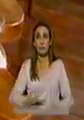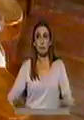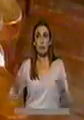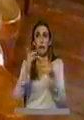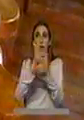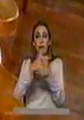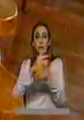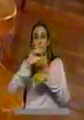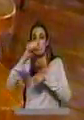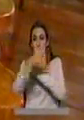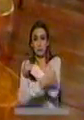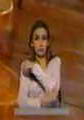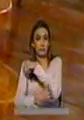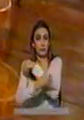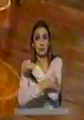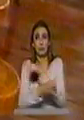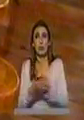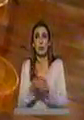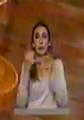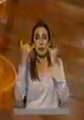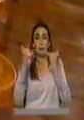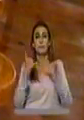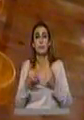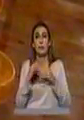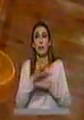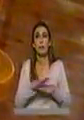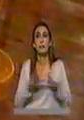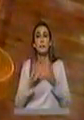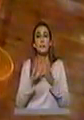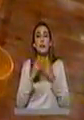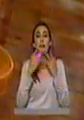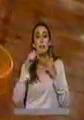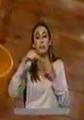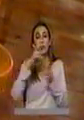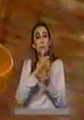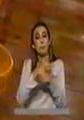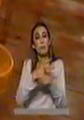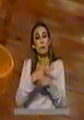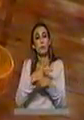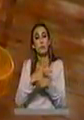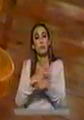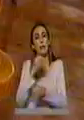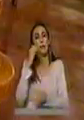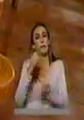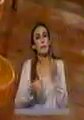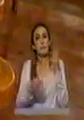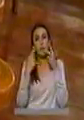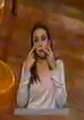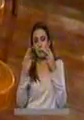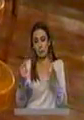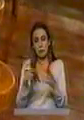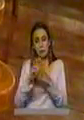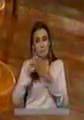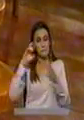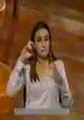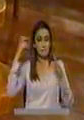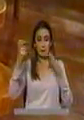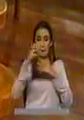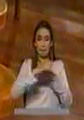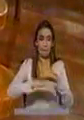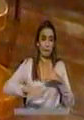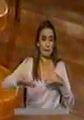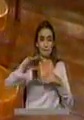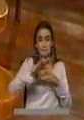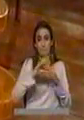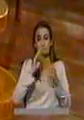otros países y estos productos se convierten en elementos que finalmente atraen al turismo internacional. Hay muchos turistas